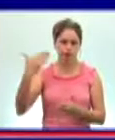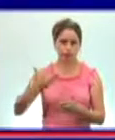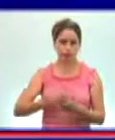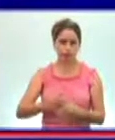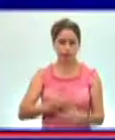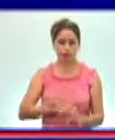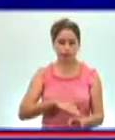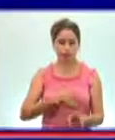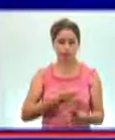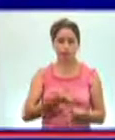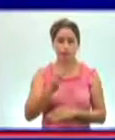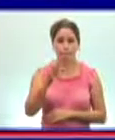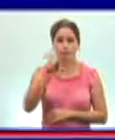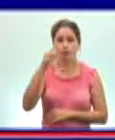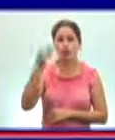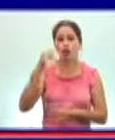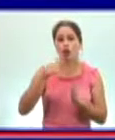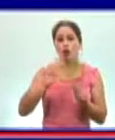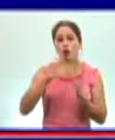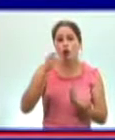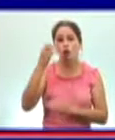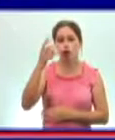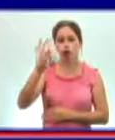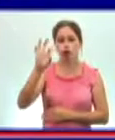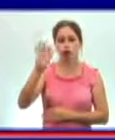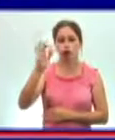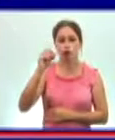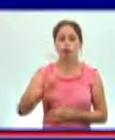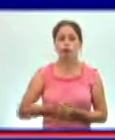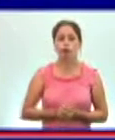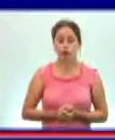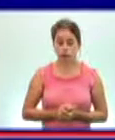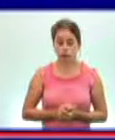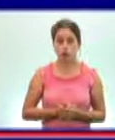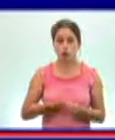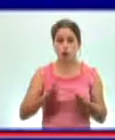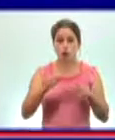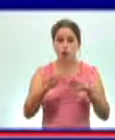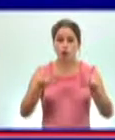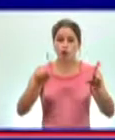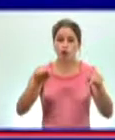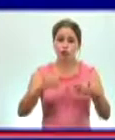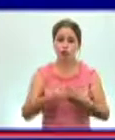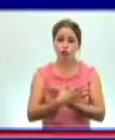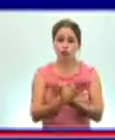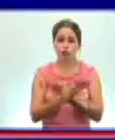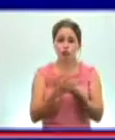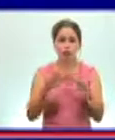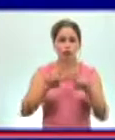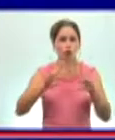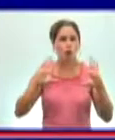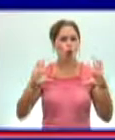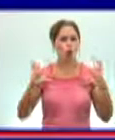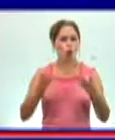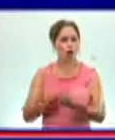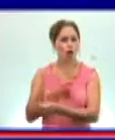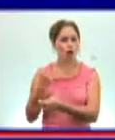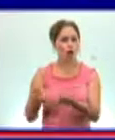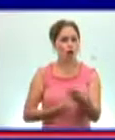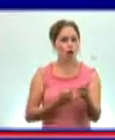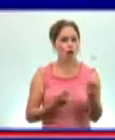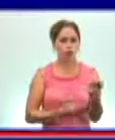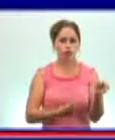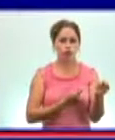Nacional del Poder Popular: los símbolos representan todas las luchas. Por lo tanto, no es necesidad o